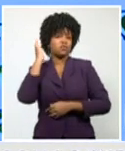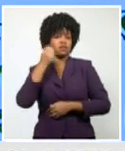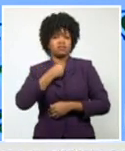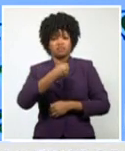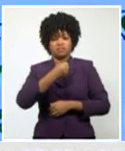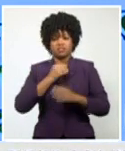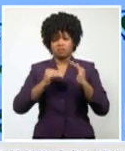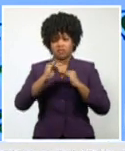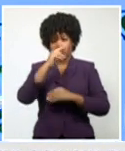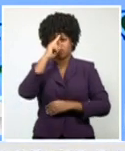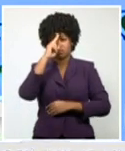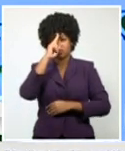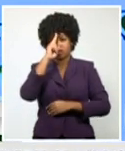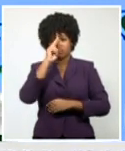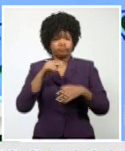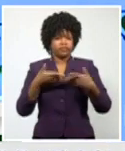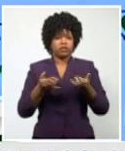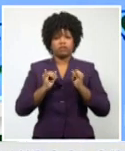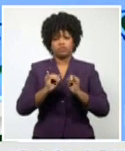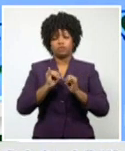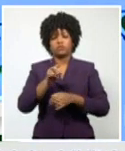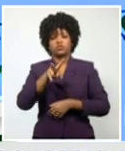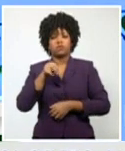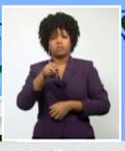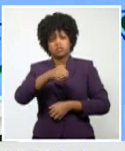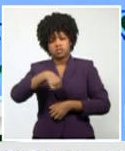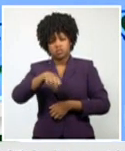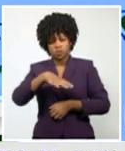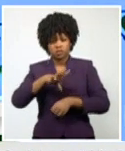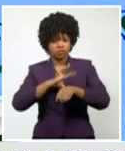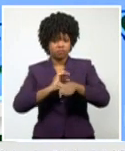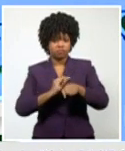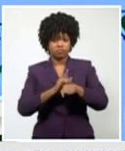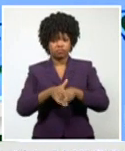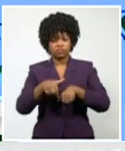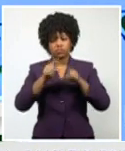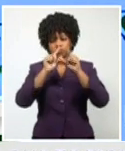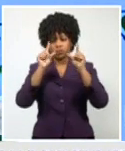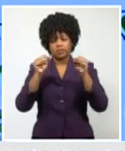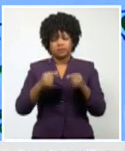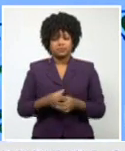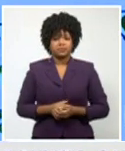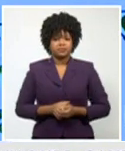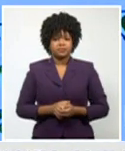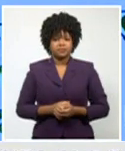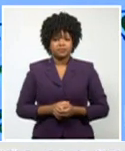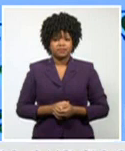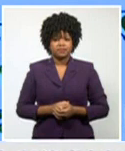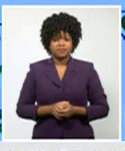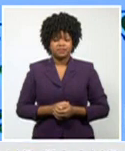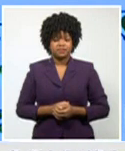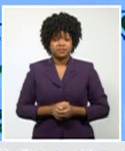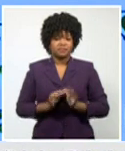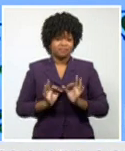Salud Pública sobre la actualización de la situación epidemiológica del país frente a la COVID-19. Nos acompaña, como ya es habitual,